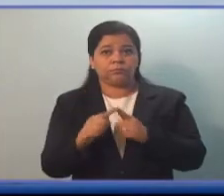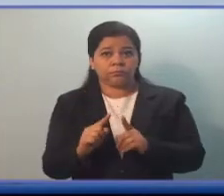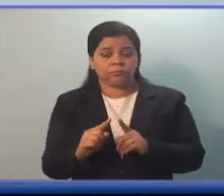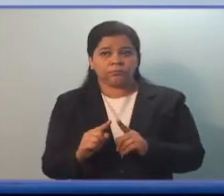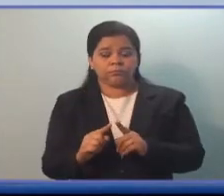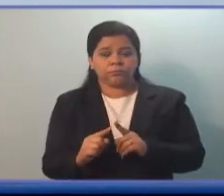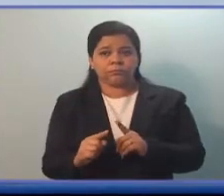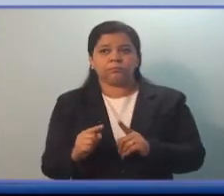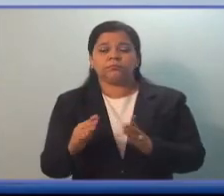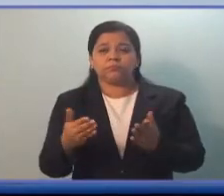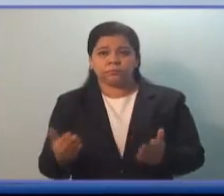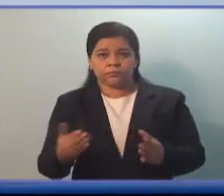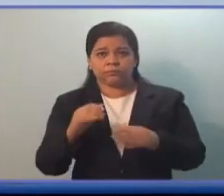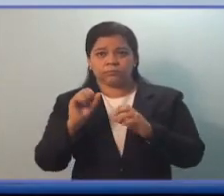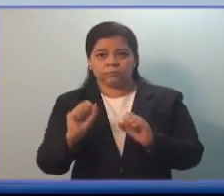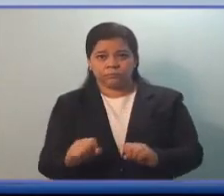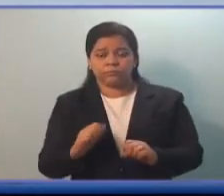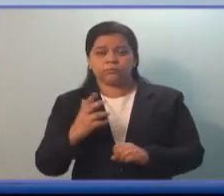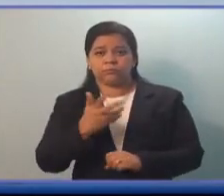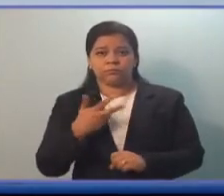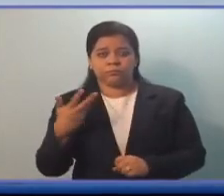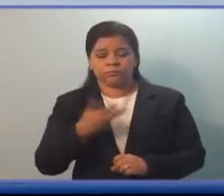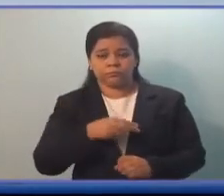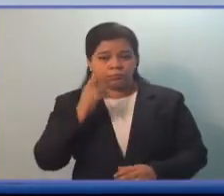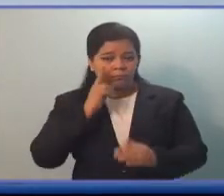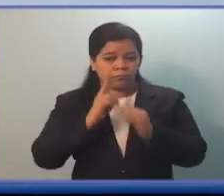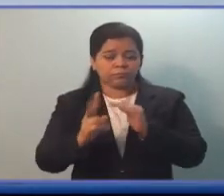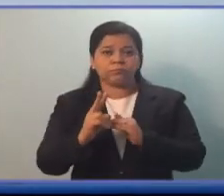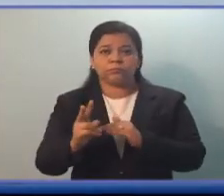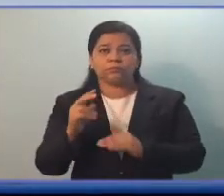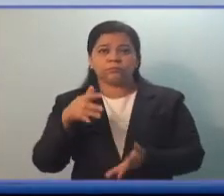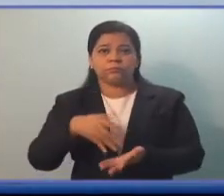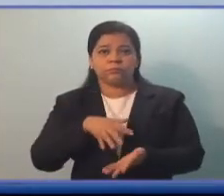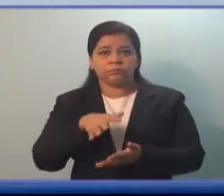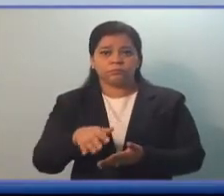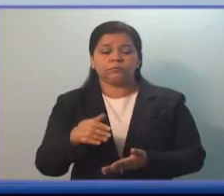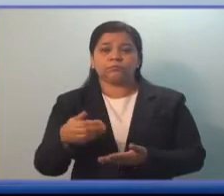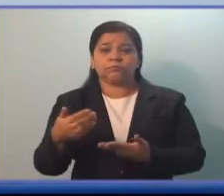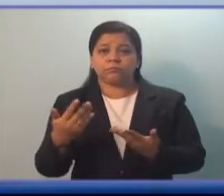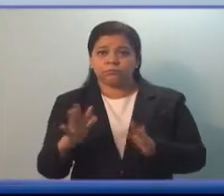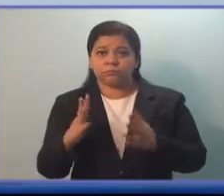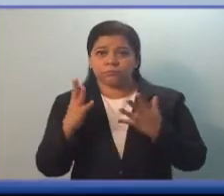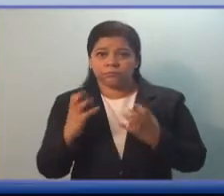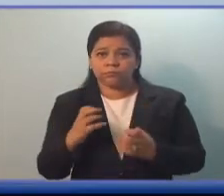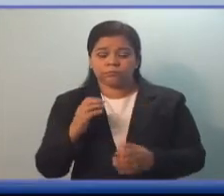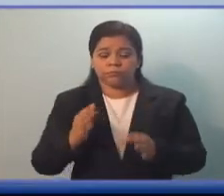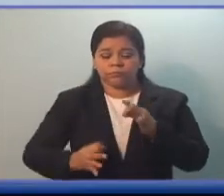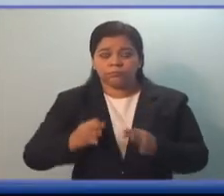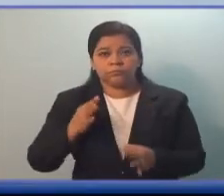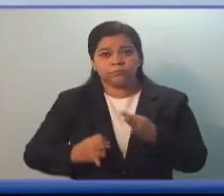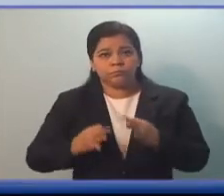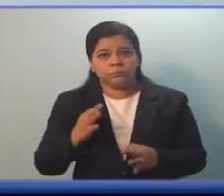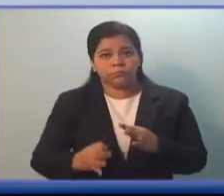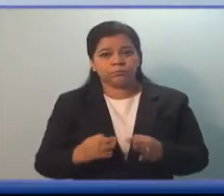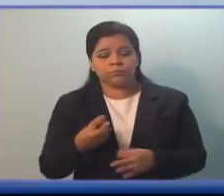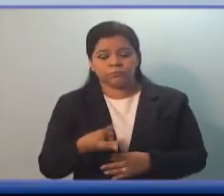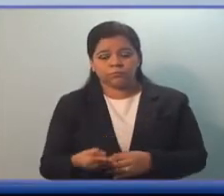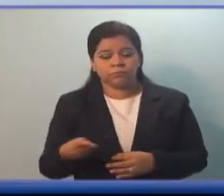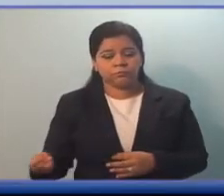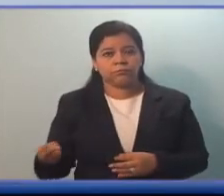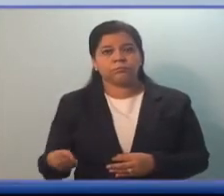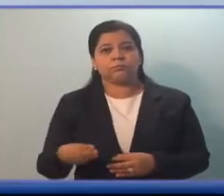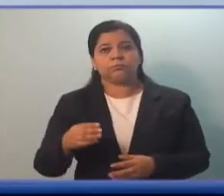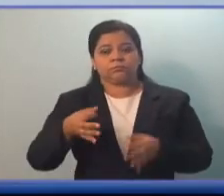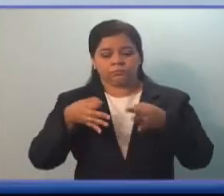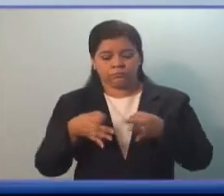al efecto y de cara siempre a la población que demanda justicia, ¿verdad?, el acceso a la justicia material y formal